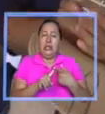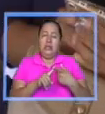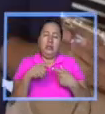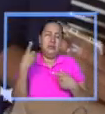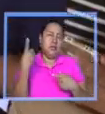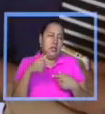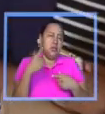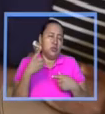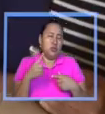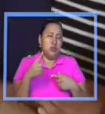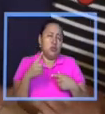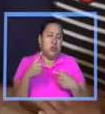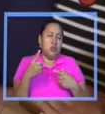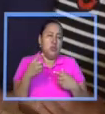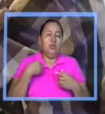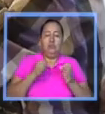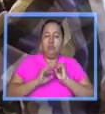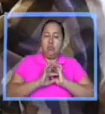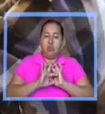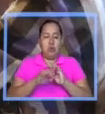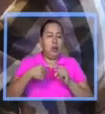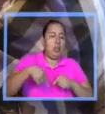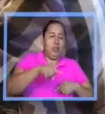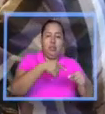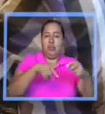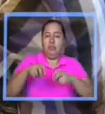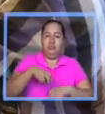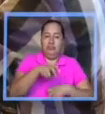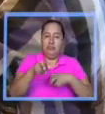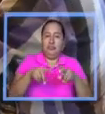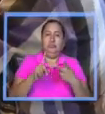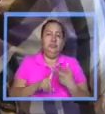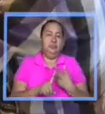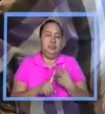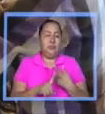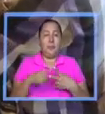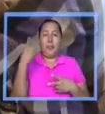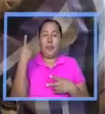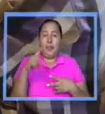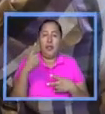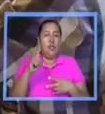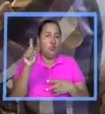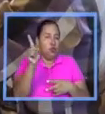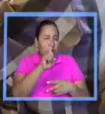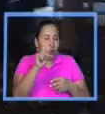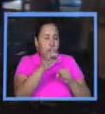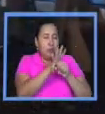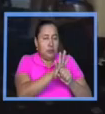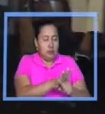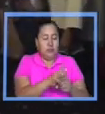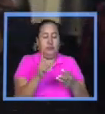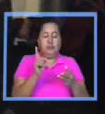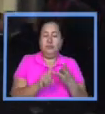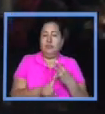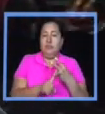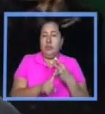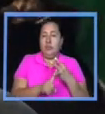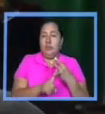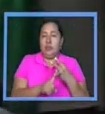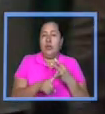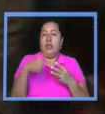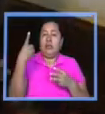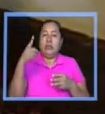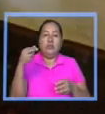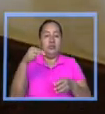en Nicaragua? Yo creo que el principal reto en nuestro país es quitar esa visión o ese pensamiento